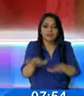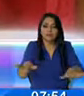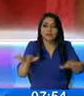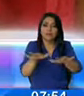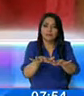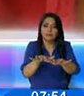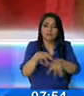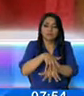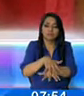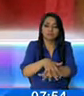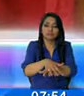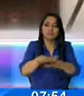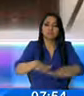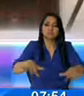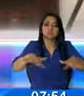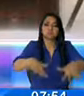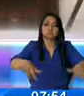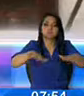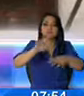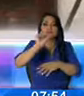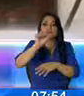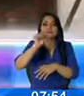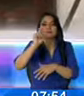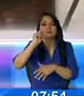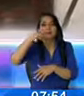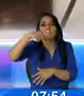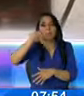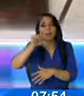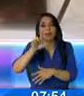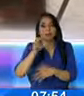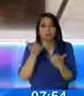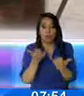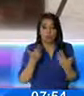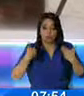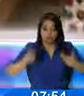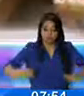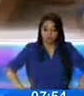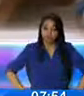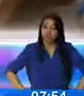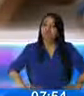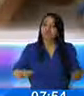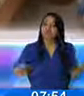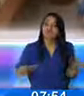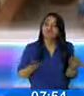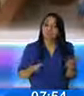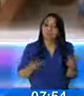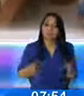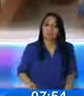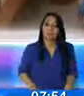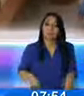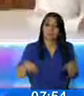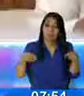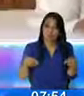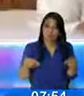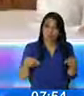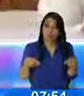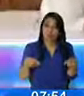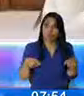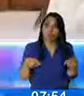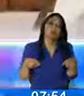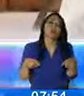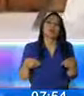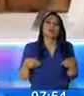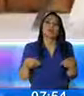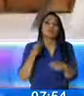orillas de lago San Pablo la vestimenta que vamos a utilizar es el pantalón la señora